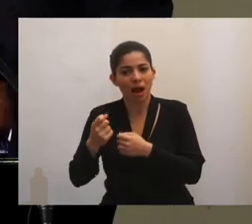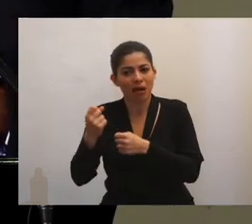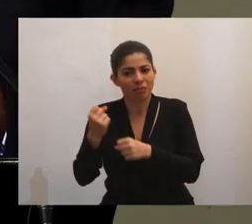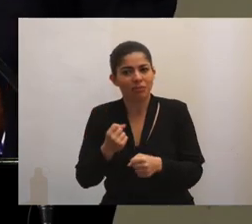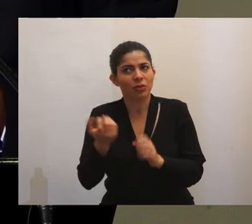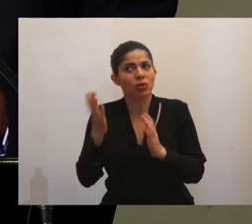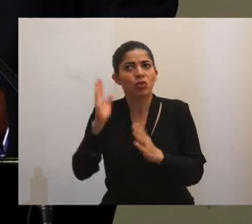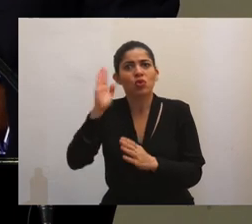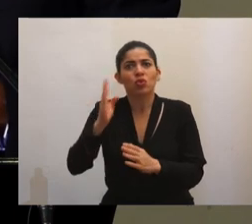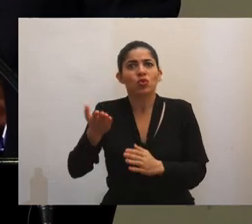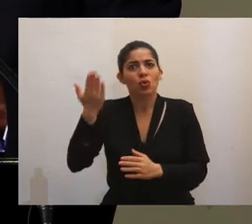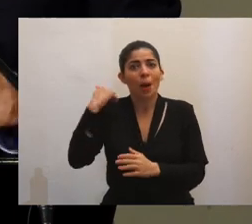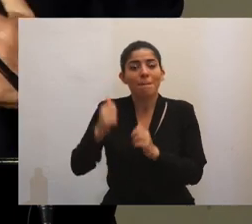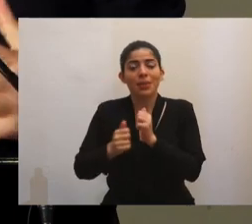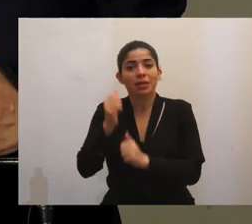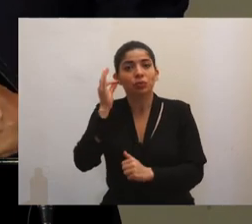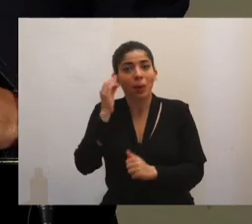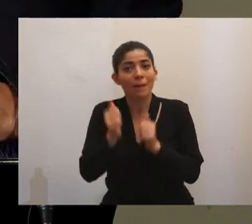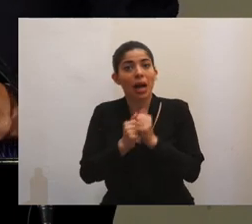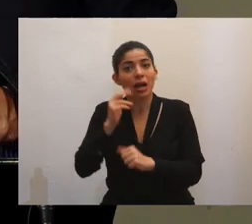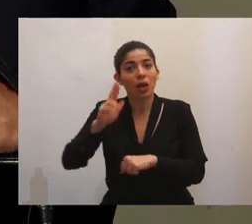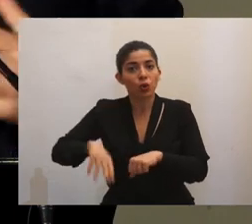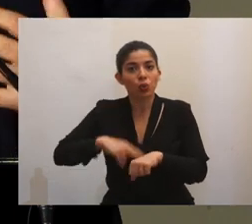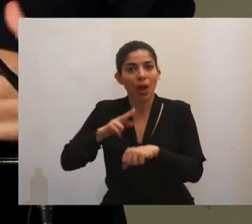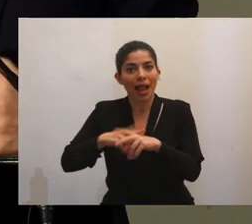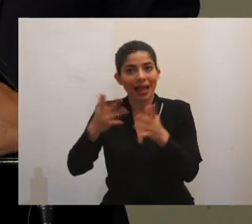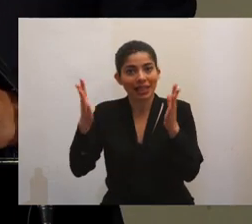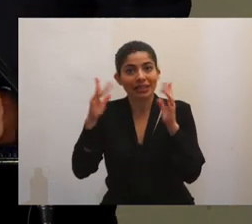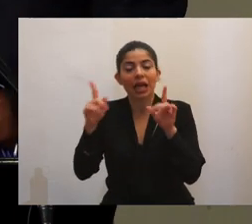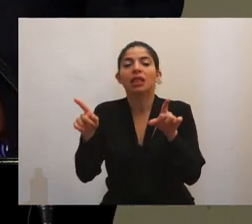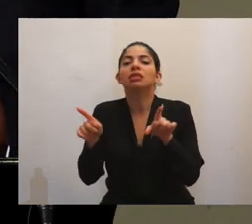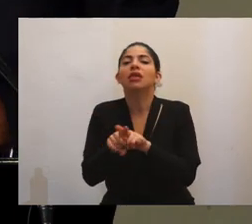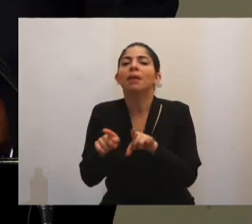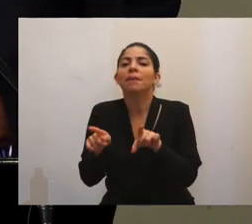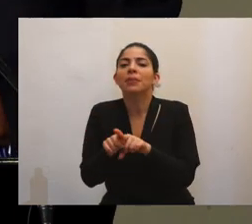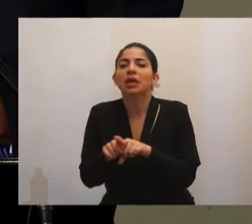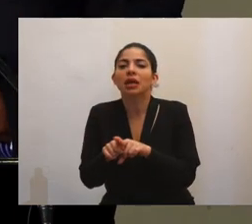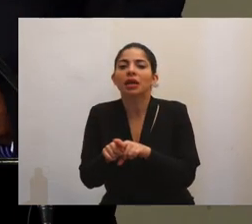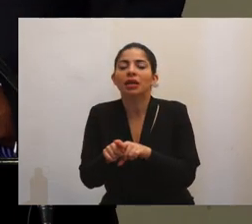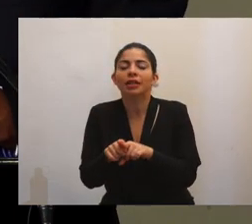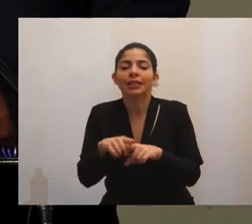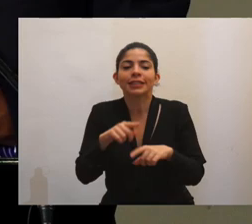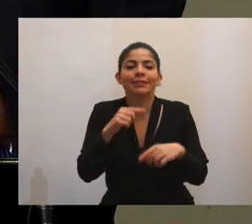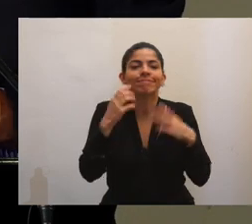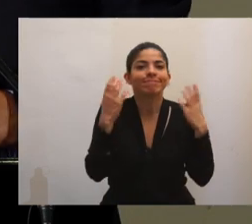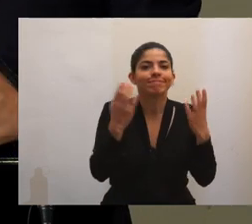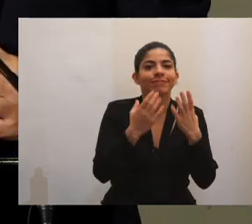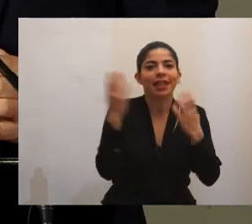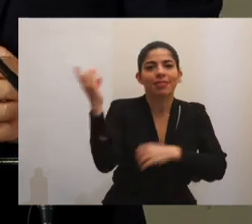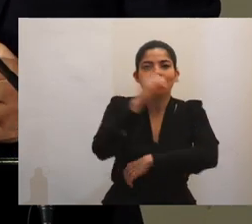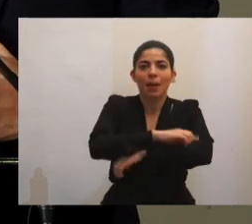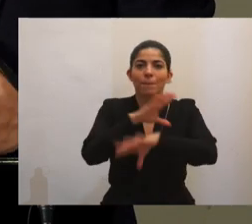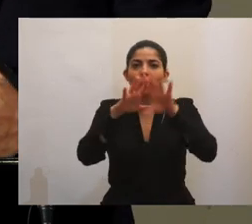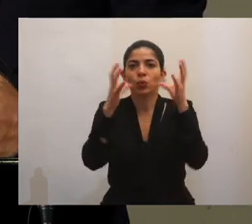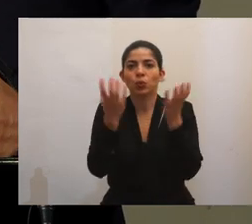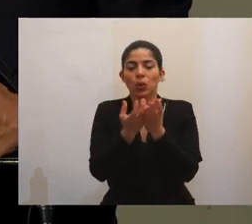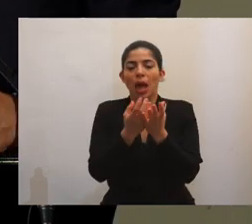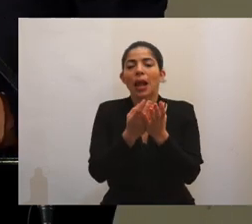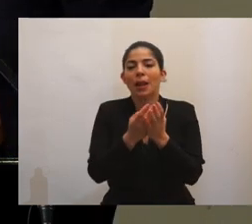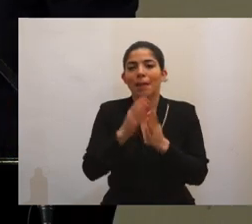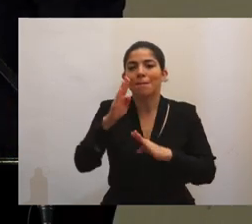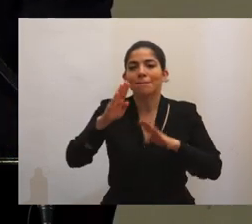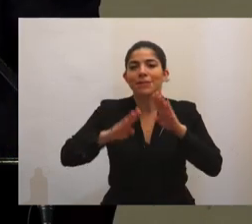inédito, Más Mujeres, Más Naturaleza, sino que además estamos celebrando el Día Mundial de la